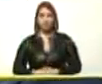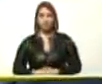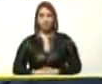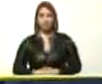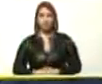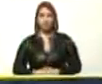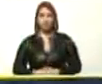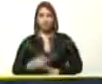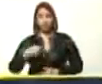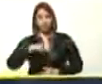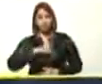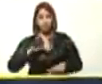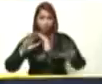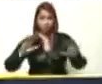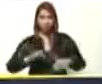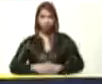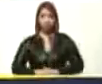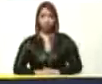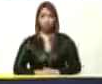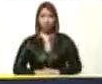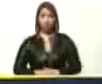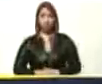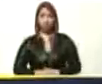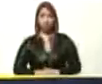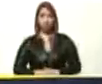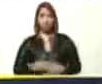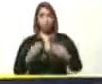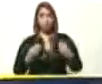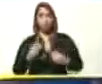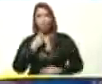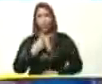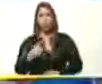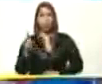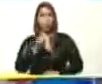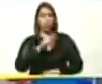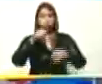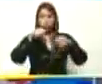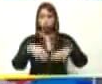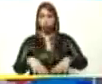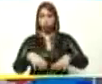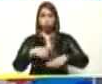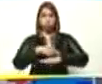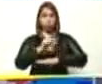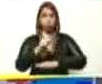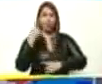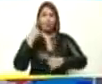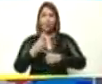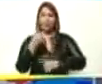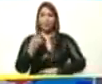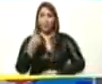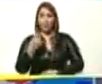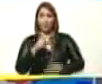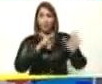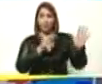nosotros, como, así como digo que no vamos a renunciar en el momento que haga falta,